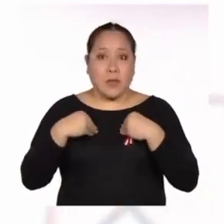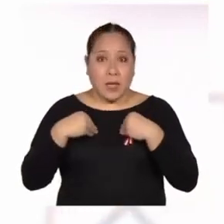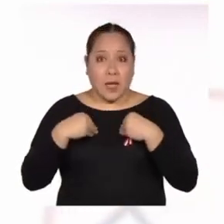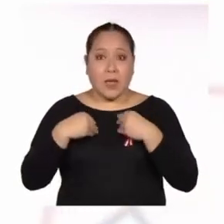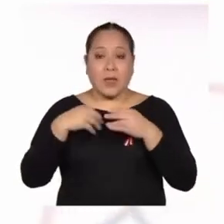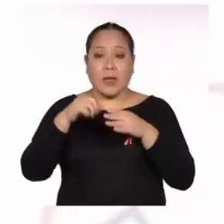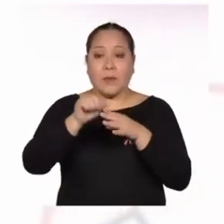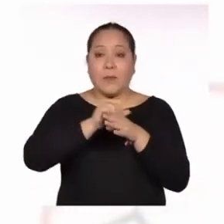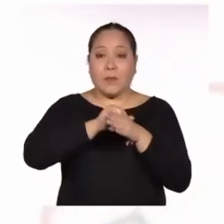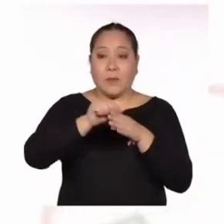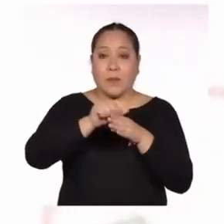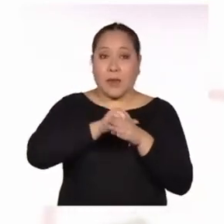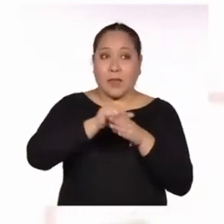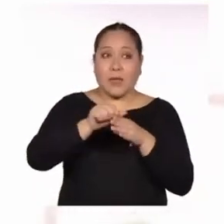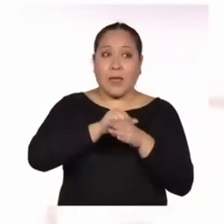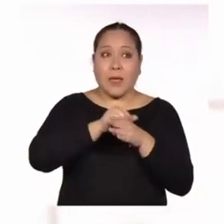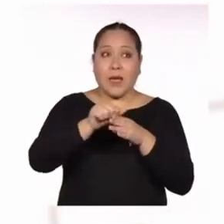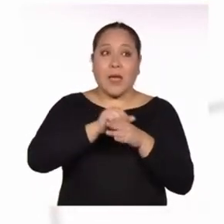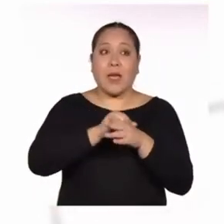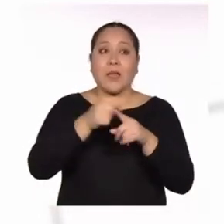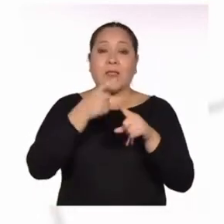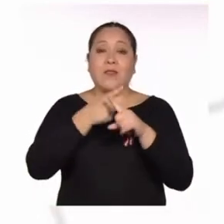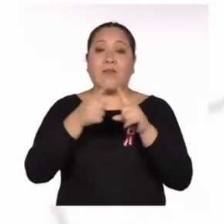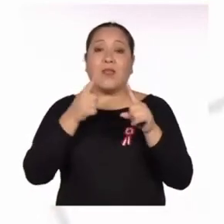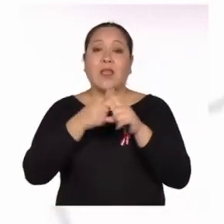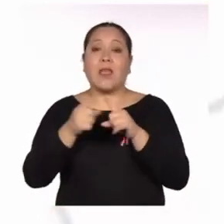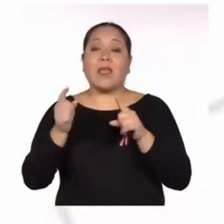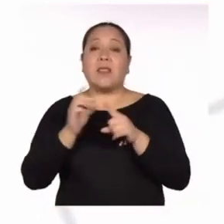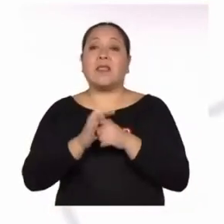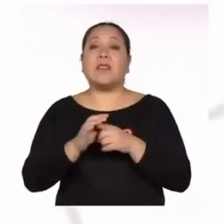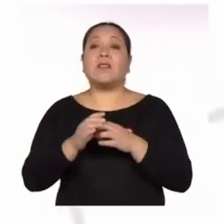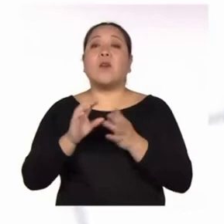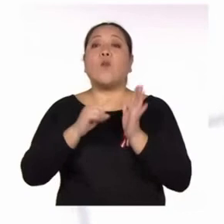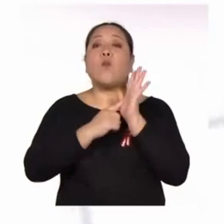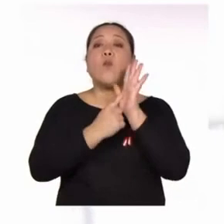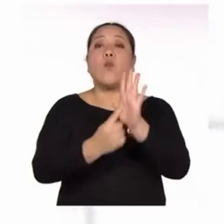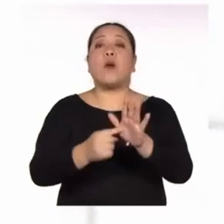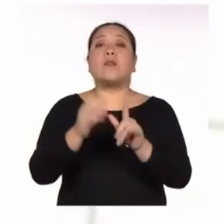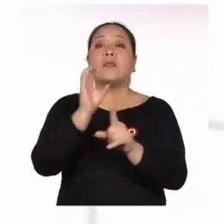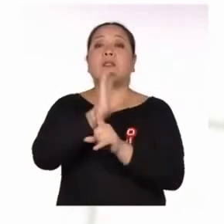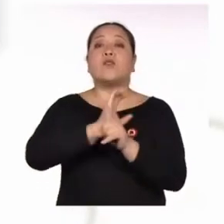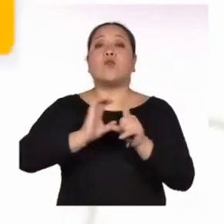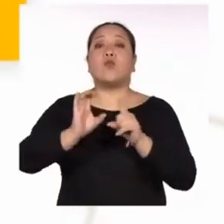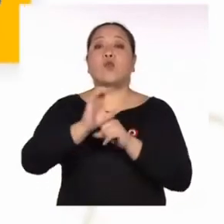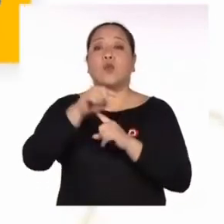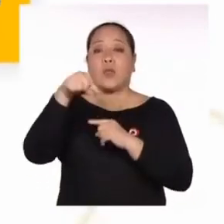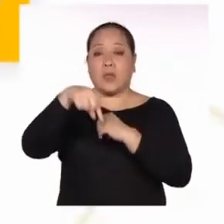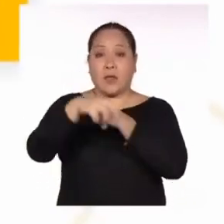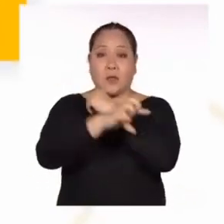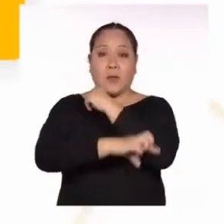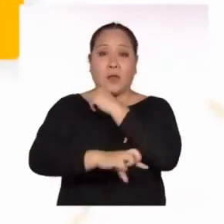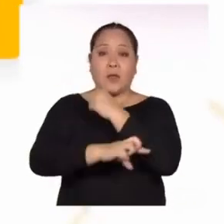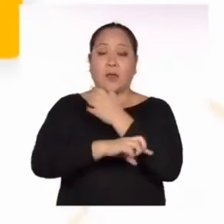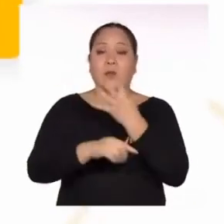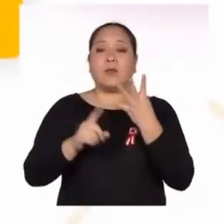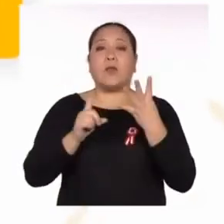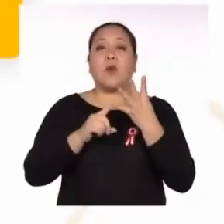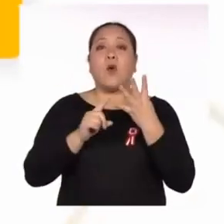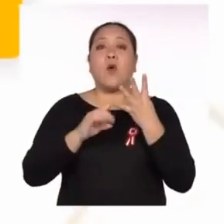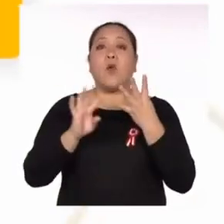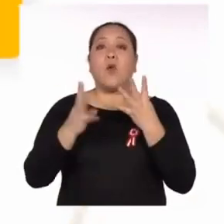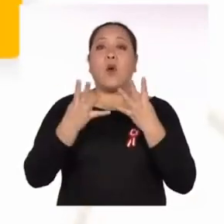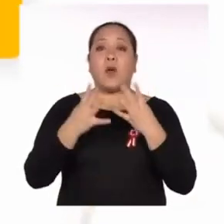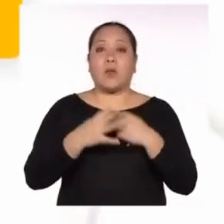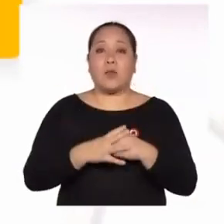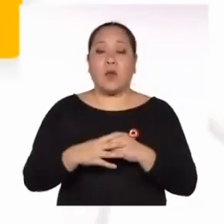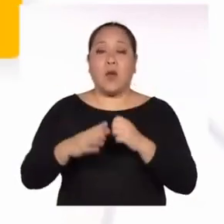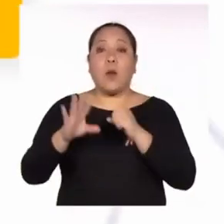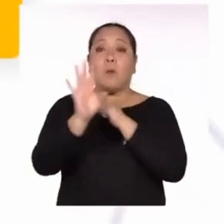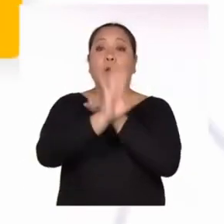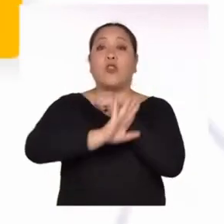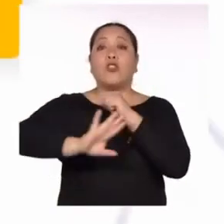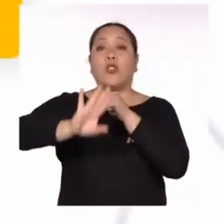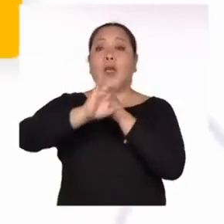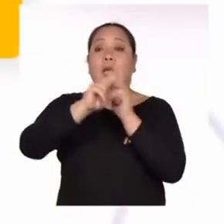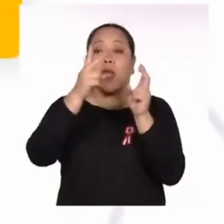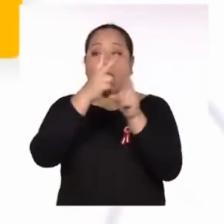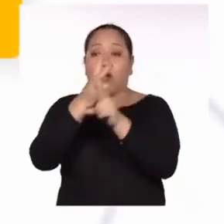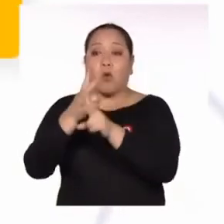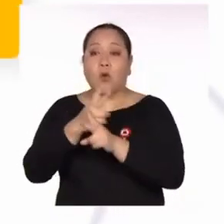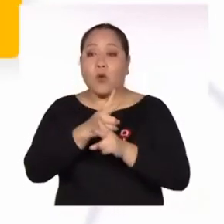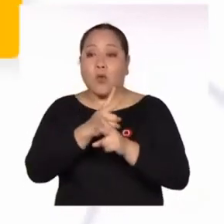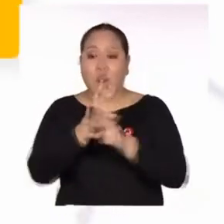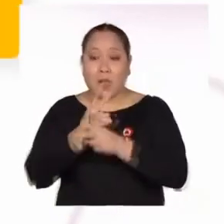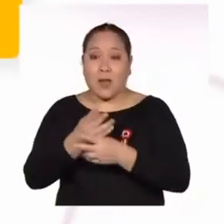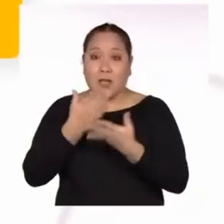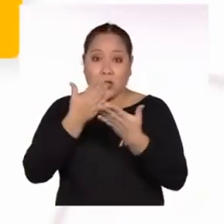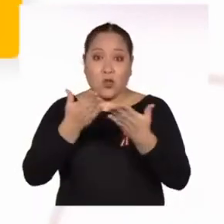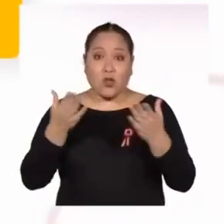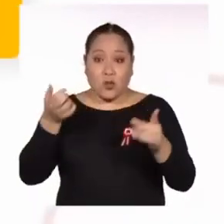practicar las expresiones culturales de nuestro país wat defender y cuidar nuestro patrimonio